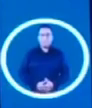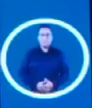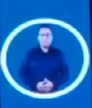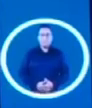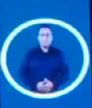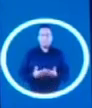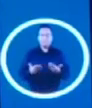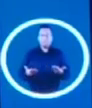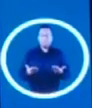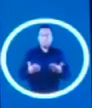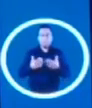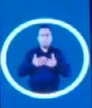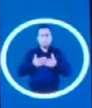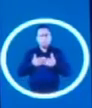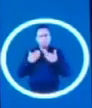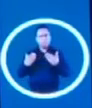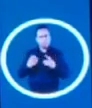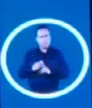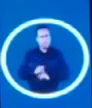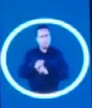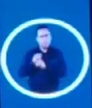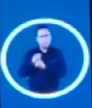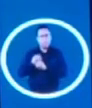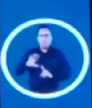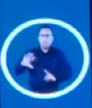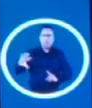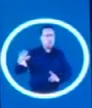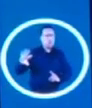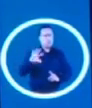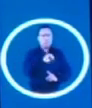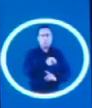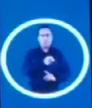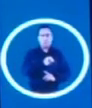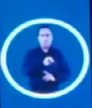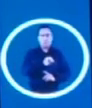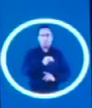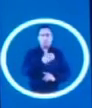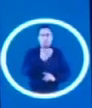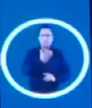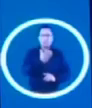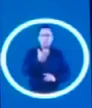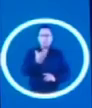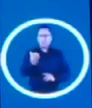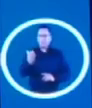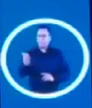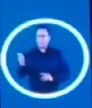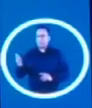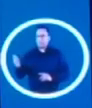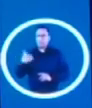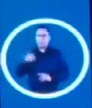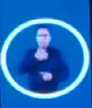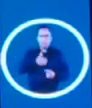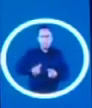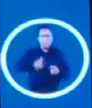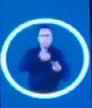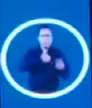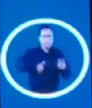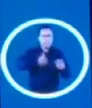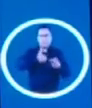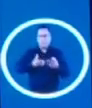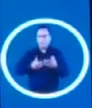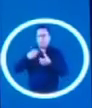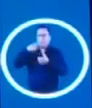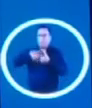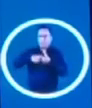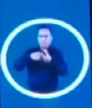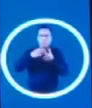Y de manera especial saludo también a todos los presidentes y miembros de Cámaras de Comercio